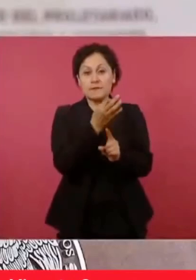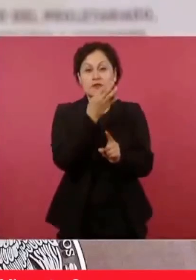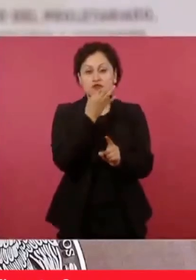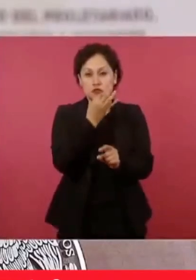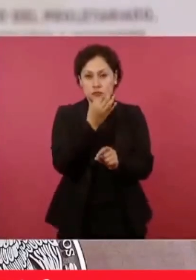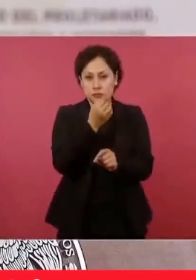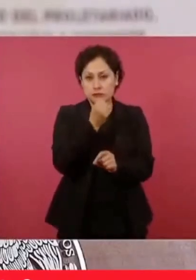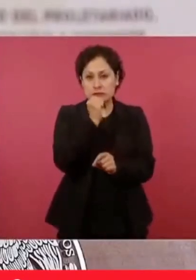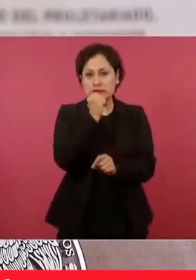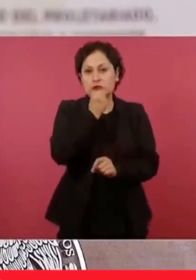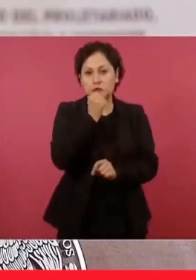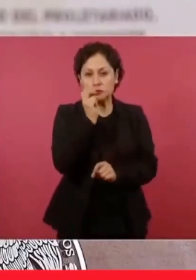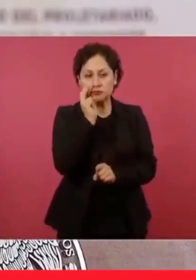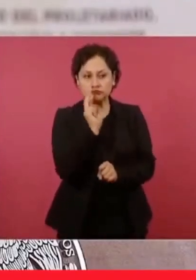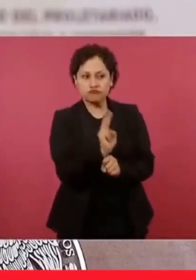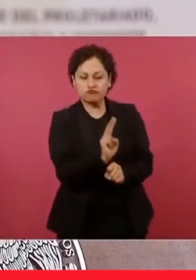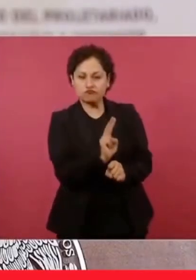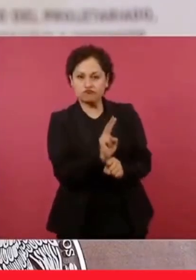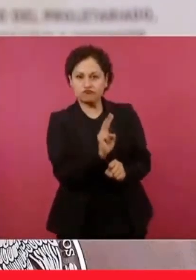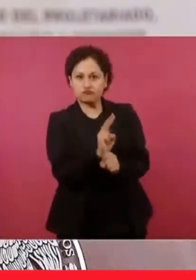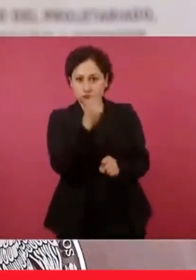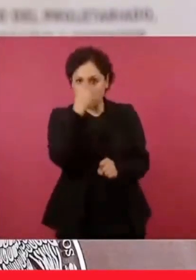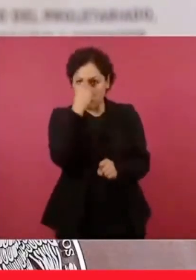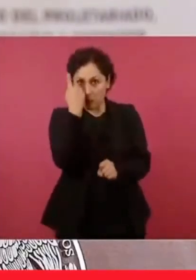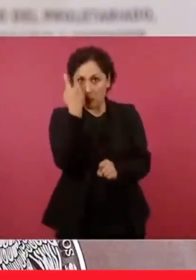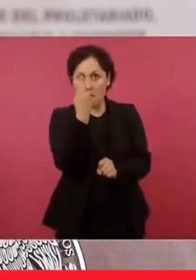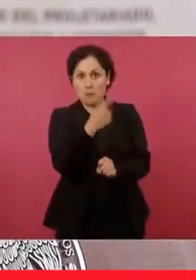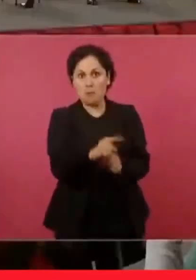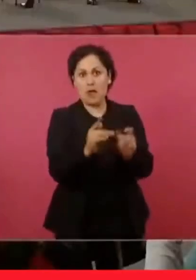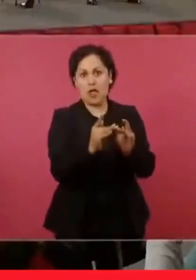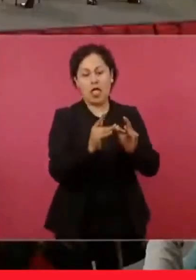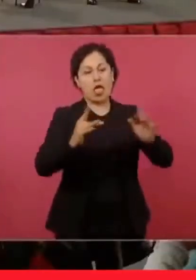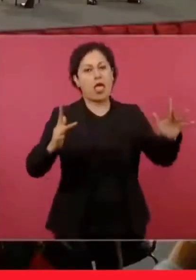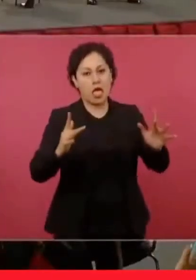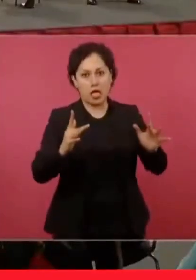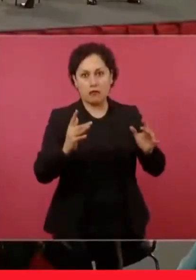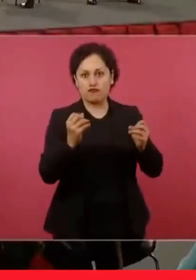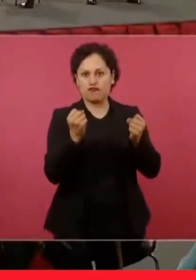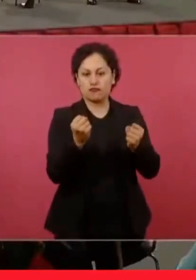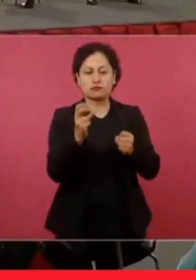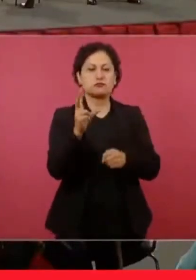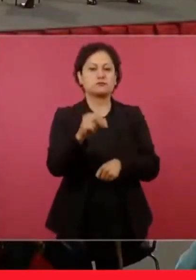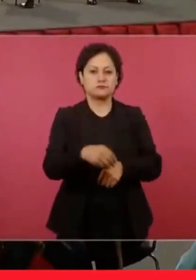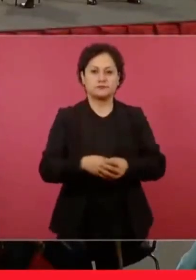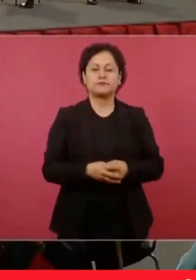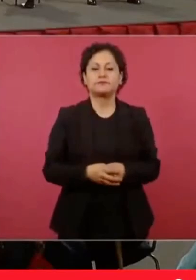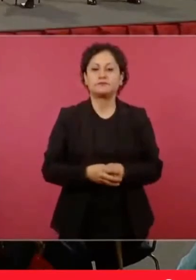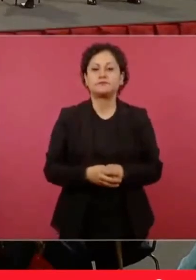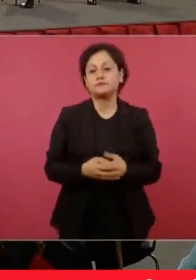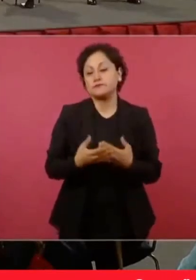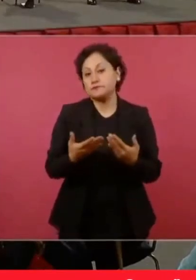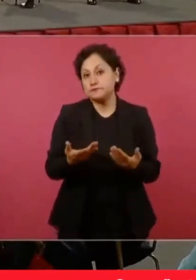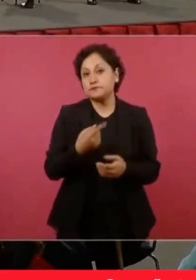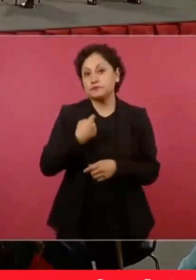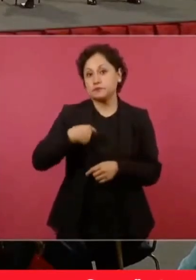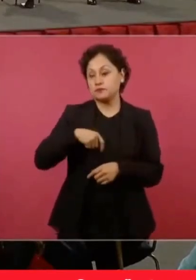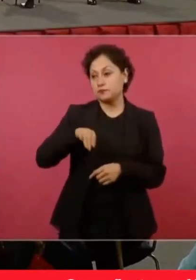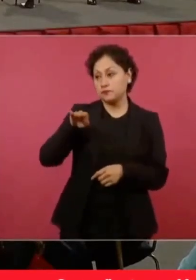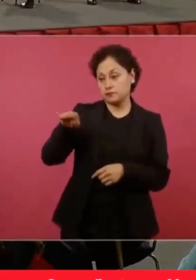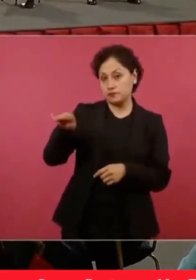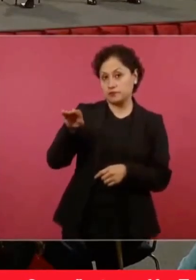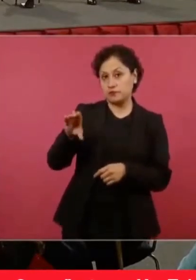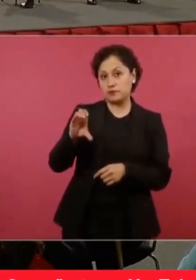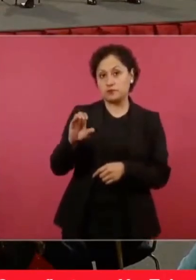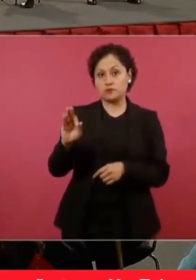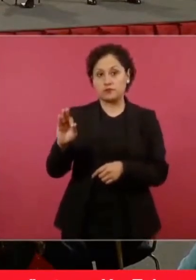para no permitir que el sistema eléctrico sufra una afectación mayor. Bueno, ahí solicitamos a la Comisión Federal de